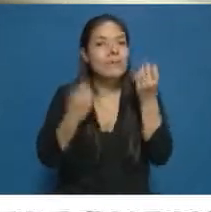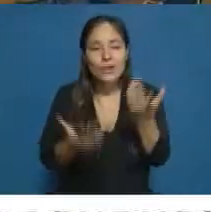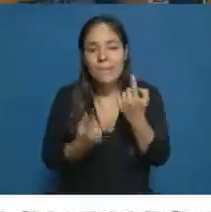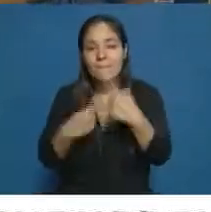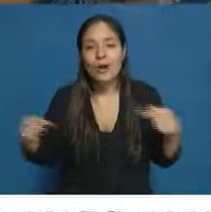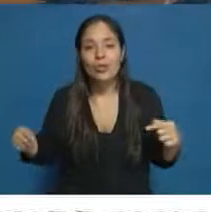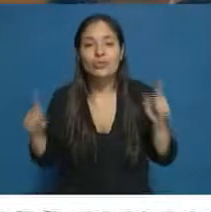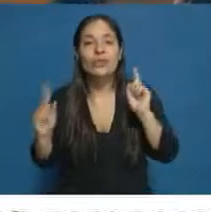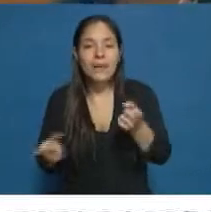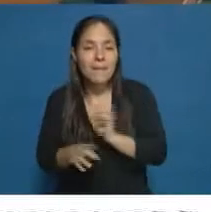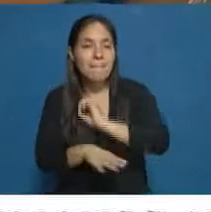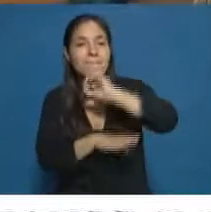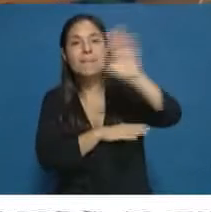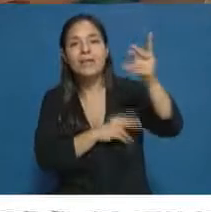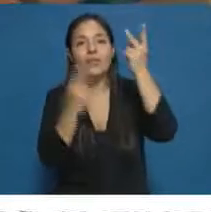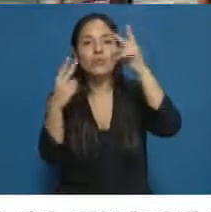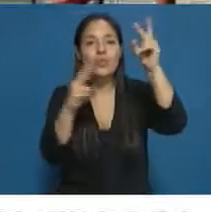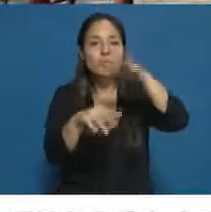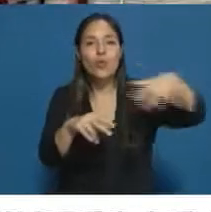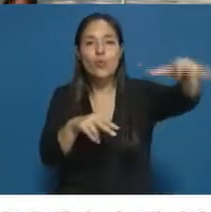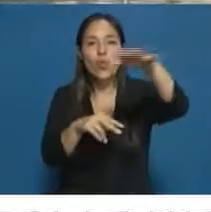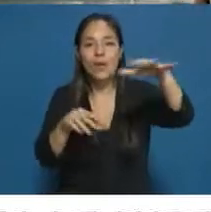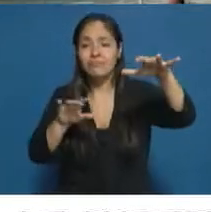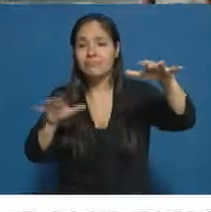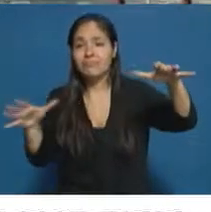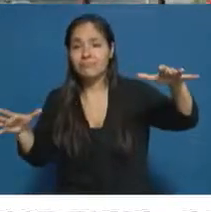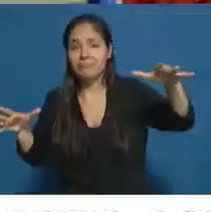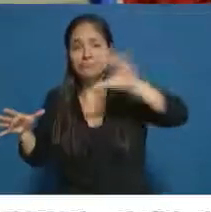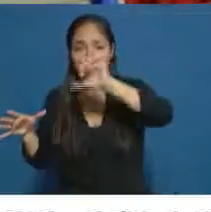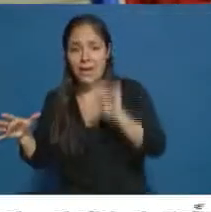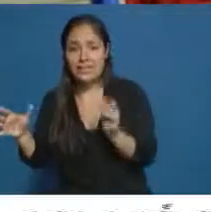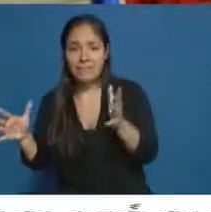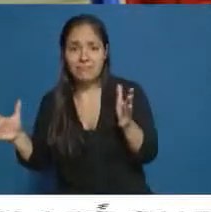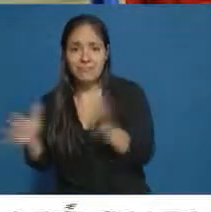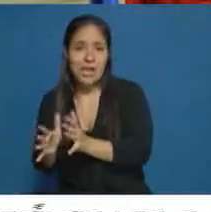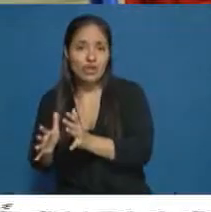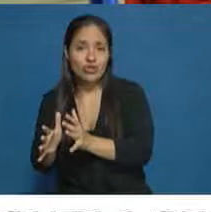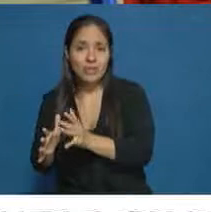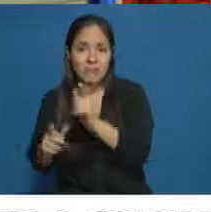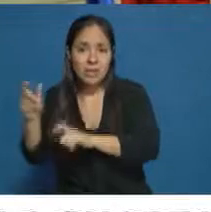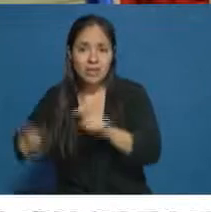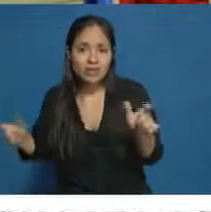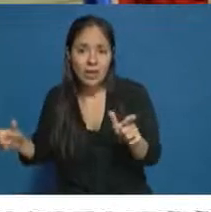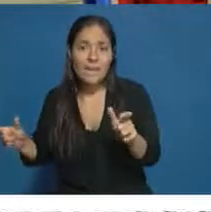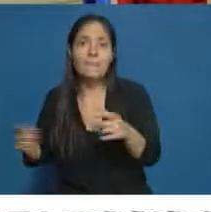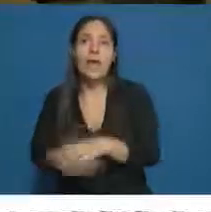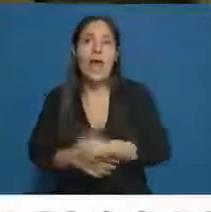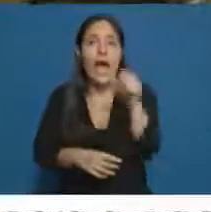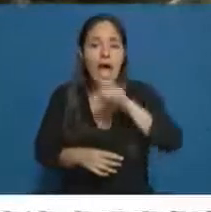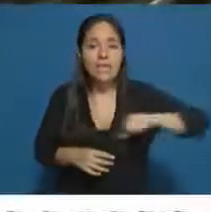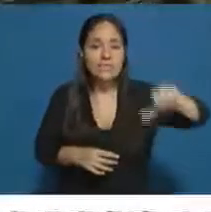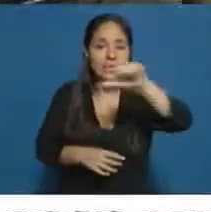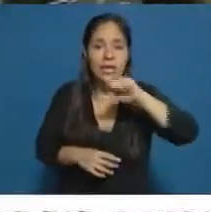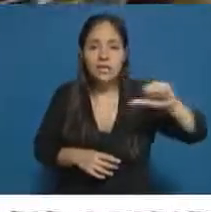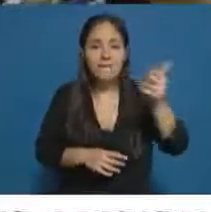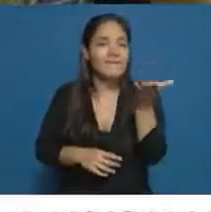están siendo enviados a las zonas turísticas, dejando de lado el interior del país. No hay aceite está faltando, y